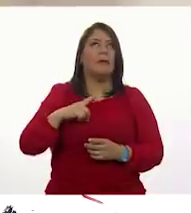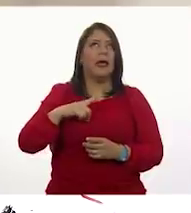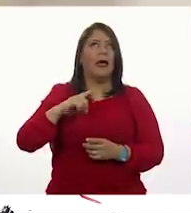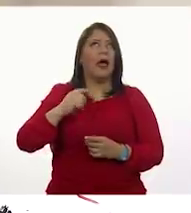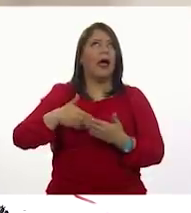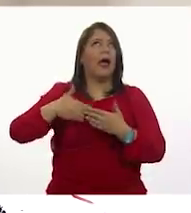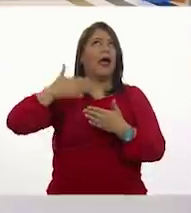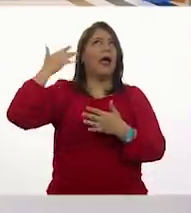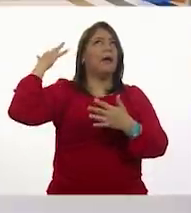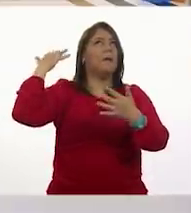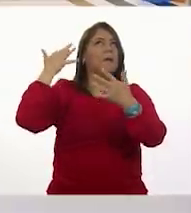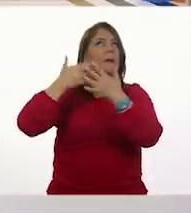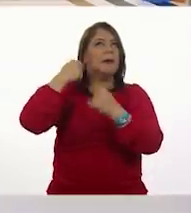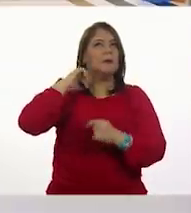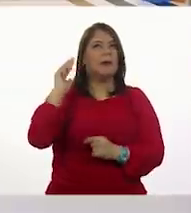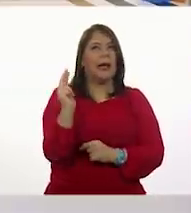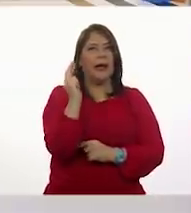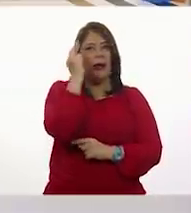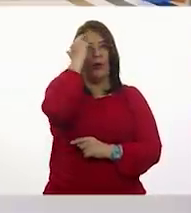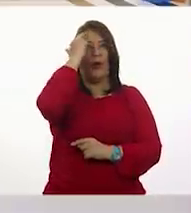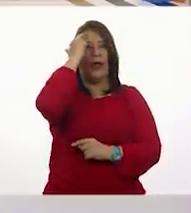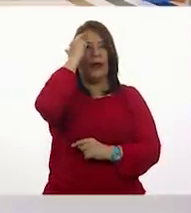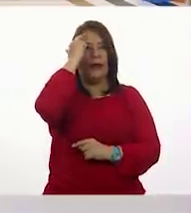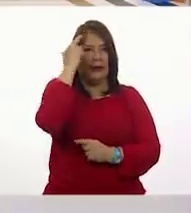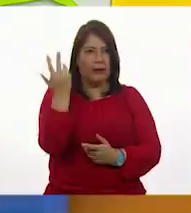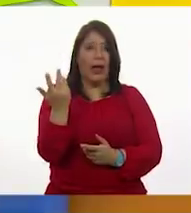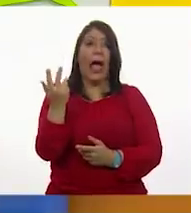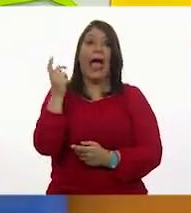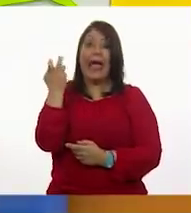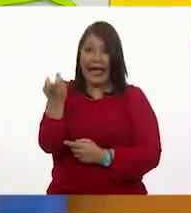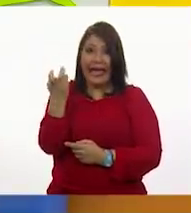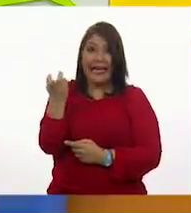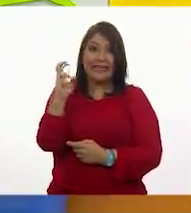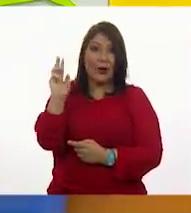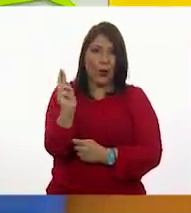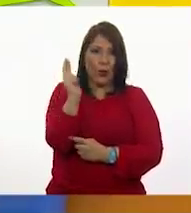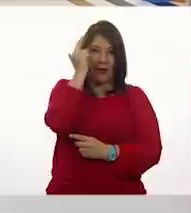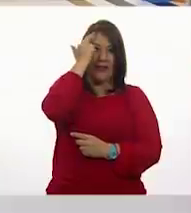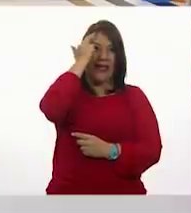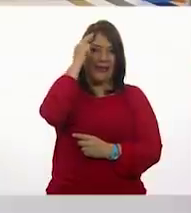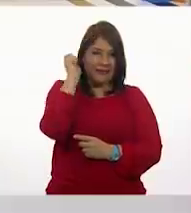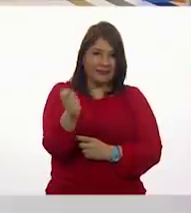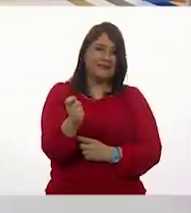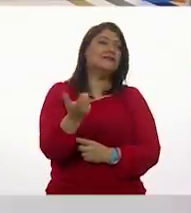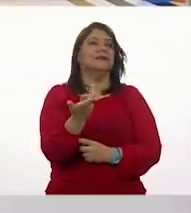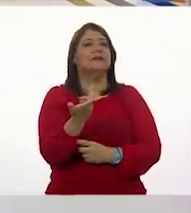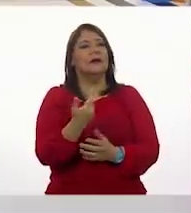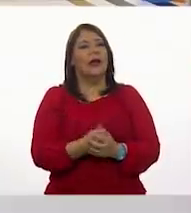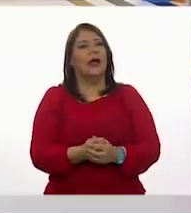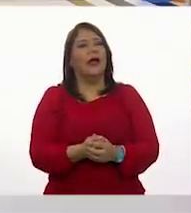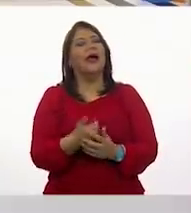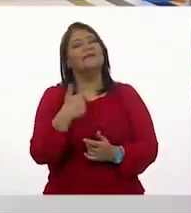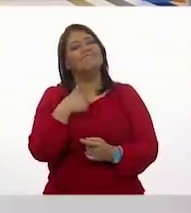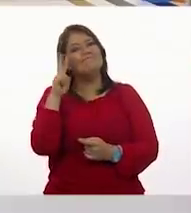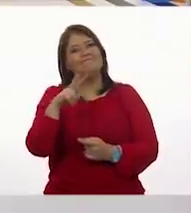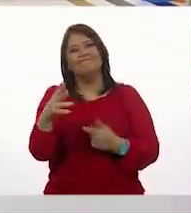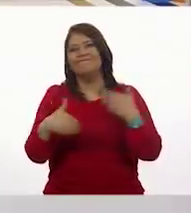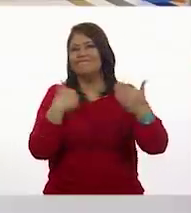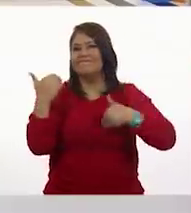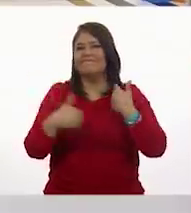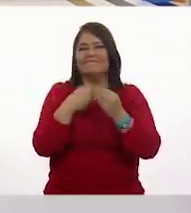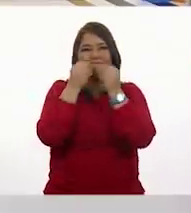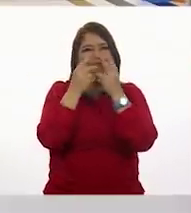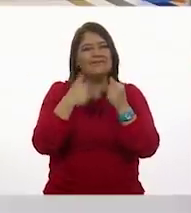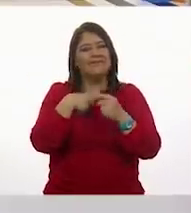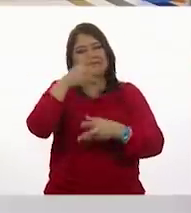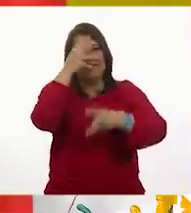¡Recordar! ¡Así es! Wow. Recordar. Perfecto. Ahora estoy la voy a divirtiéndome pegar. Y aprendiendo mucho,